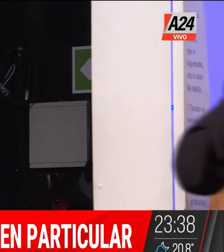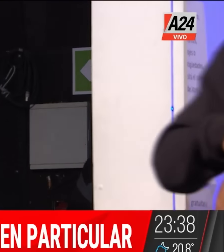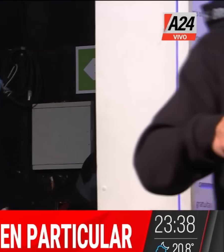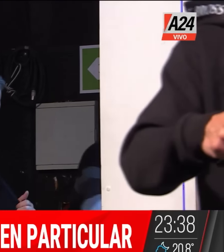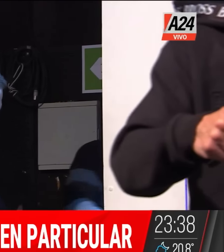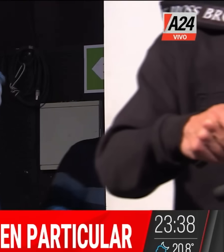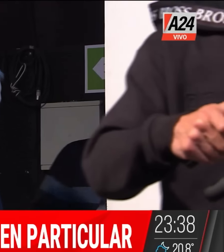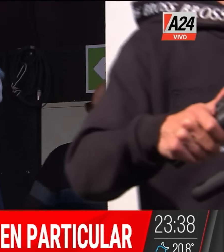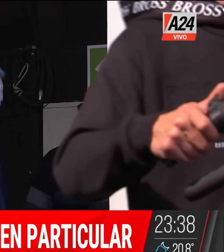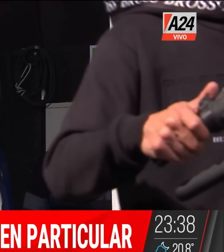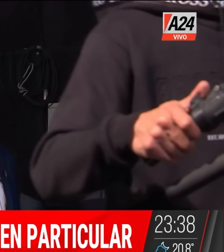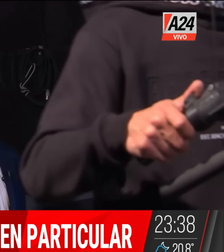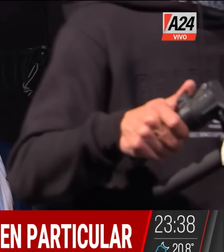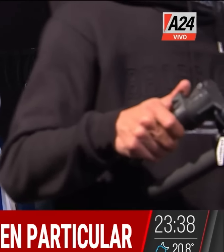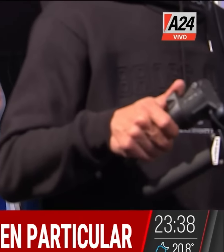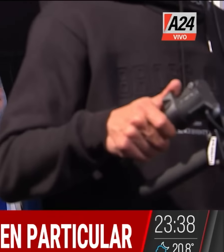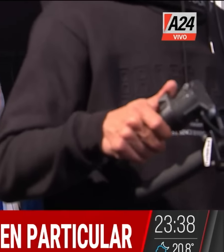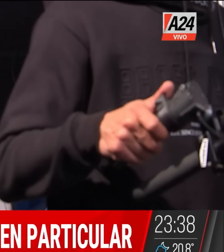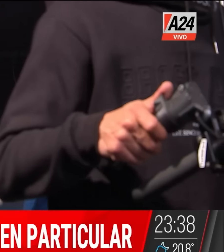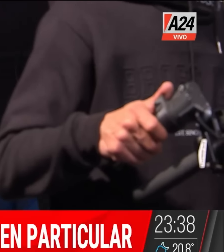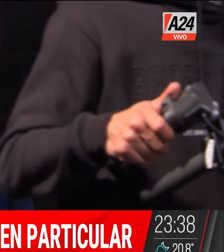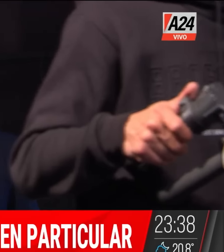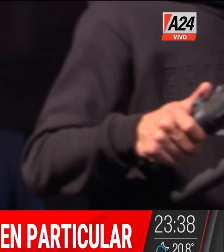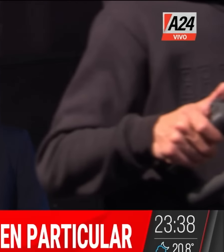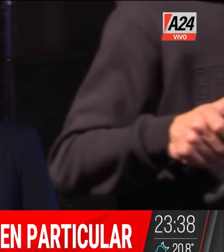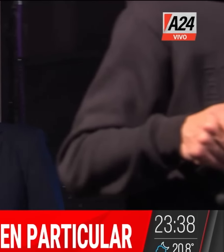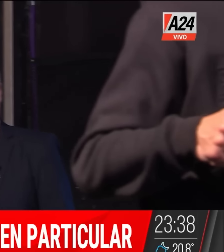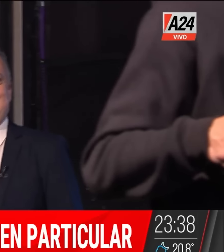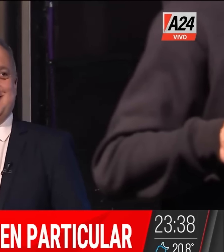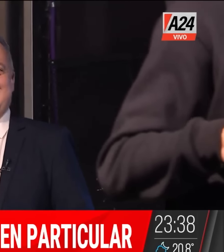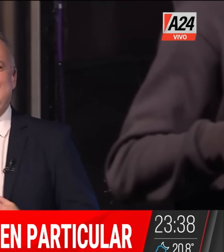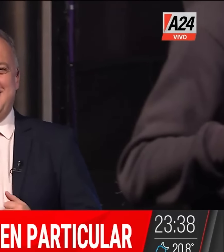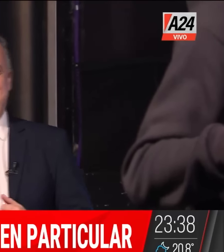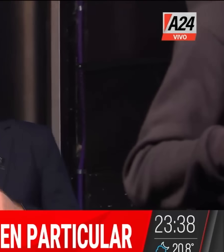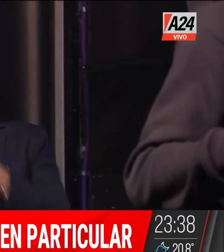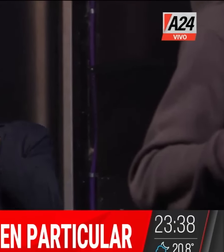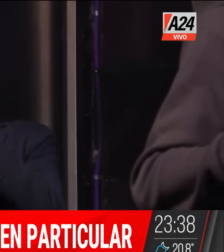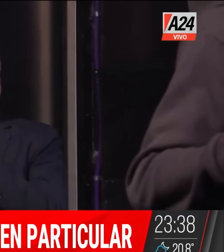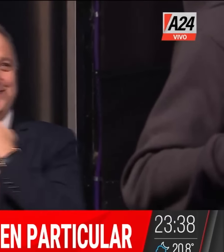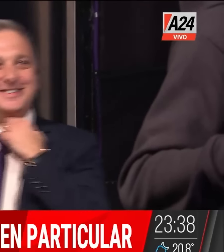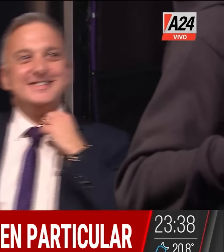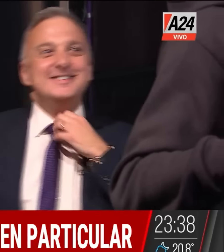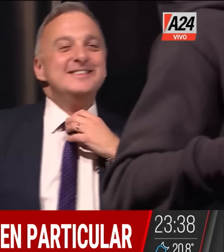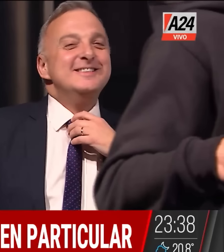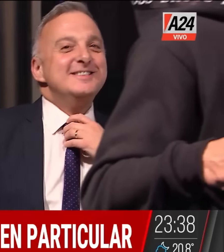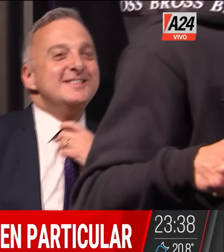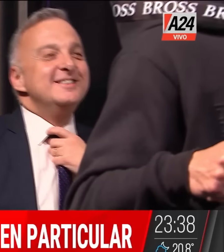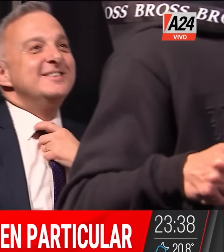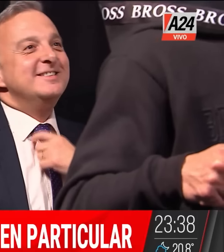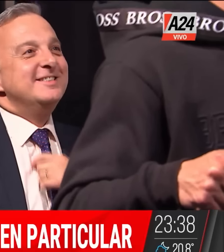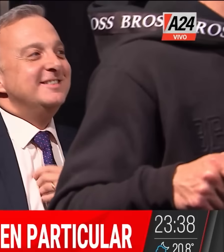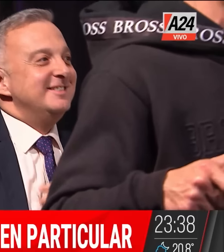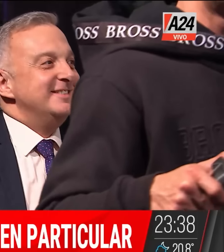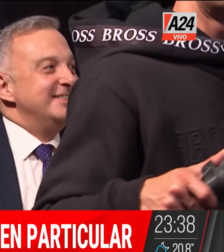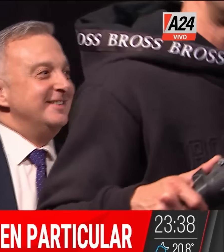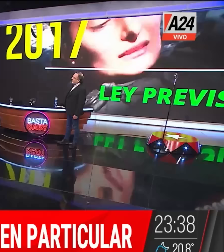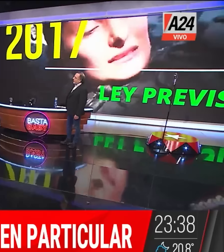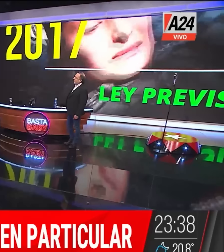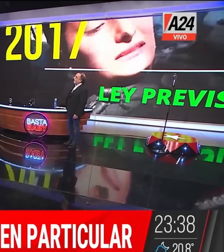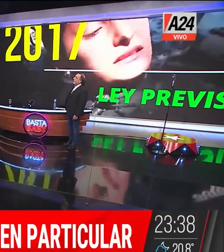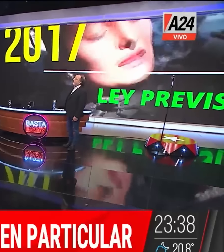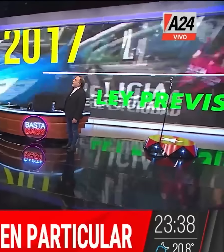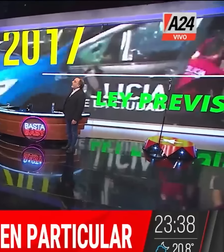Ah, puede ser. Vas a cobrar, te vamos a cagar trompadas, Jesse. Payuto. Bueno. Acá, 2017, ahí tenés otro hecho